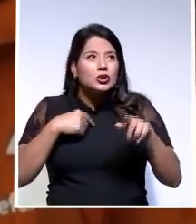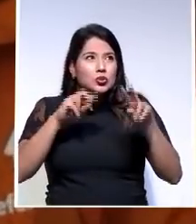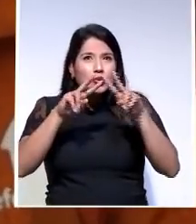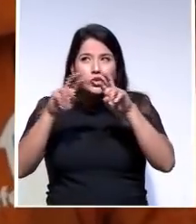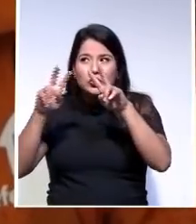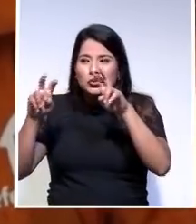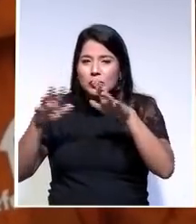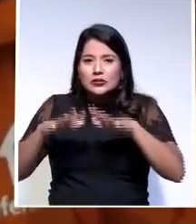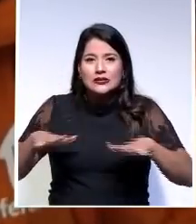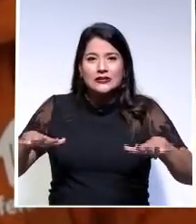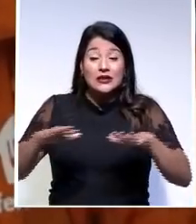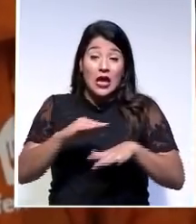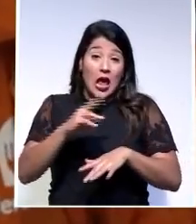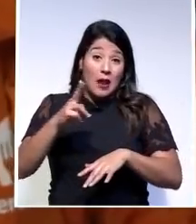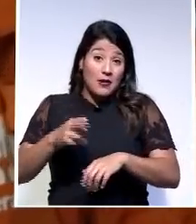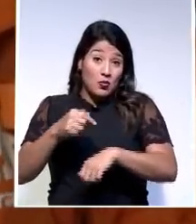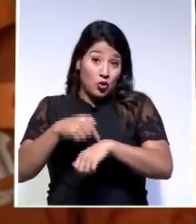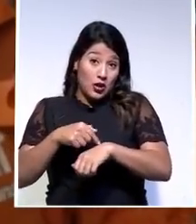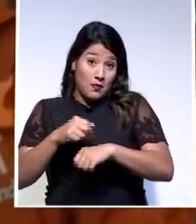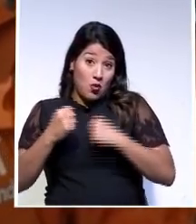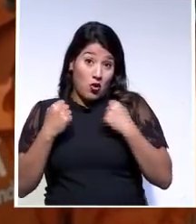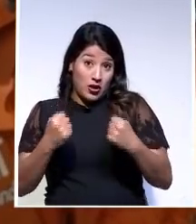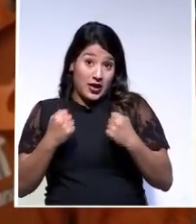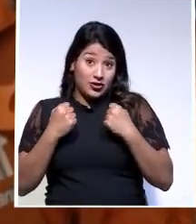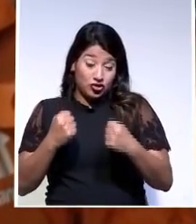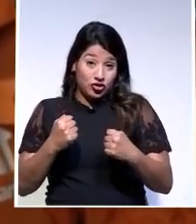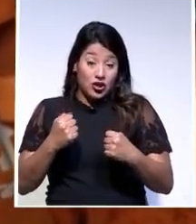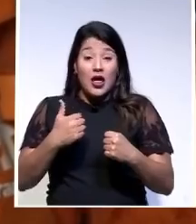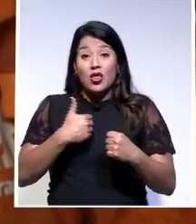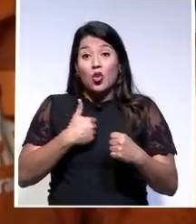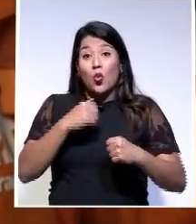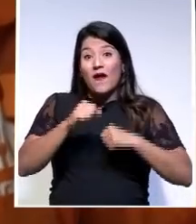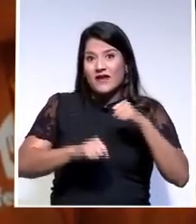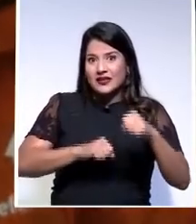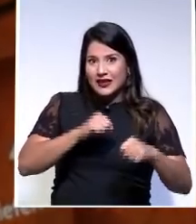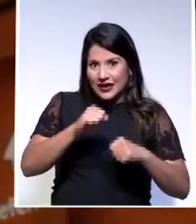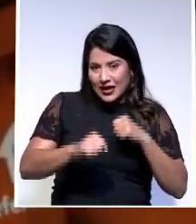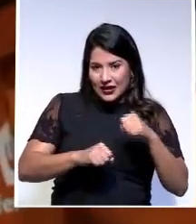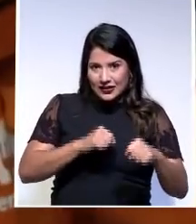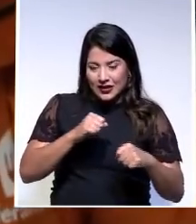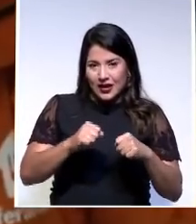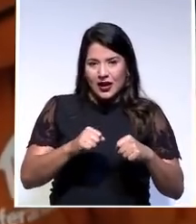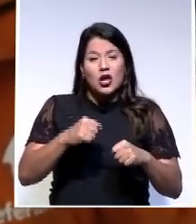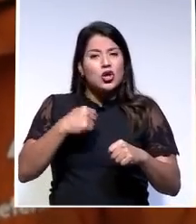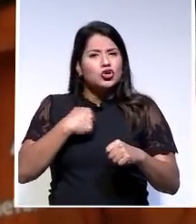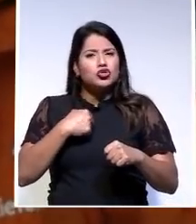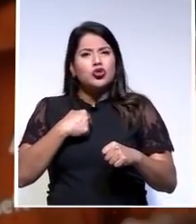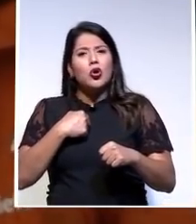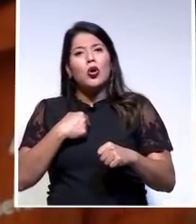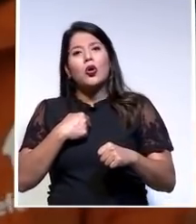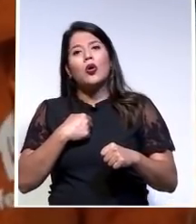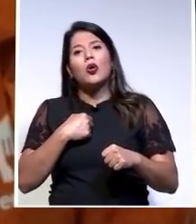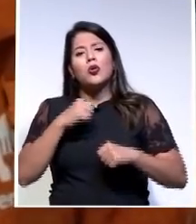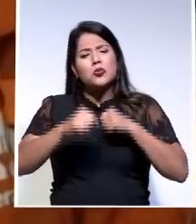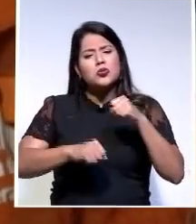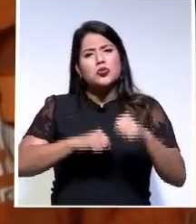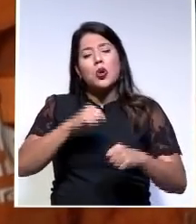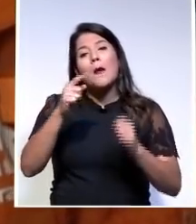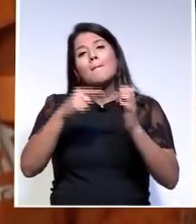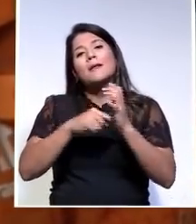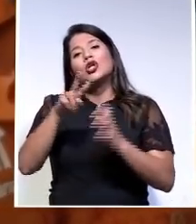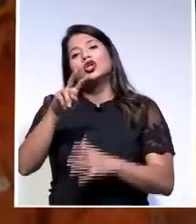rodea. Y al mismo tiempo es ejercicio. Tú ves la bicicleta, la forma física. Yo pedaleo 1.200 kilómetros al